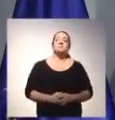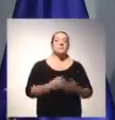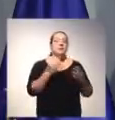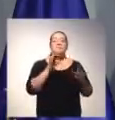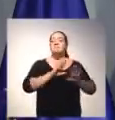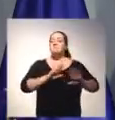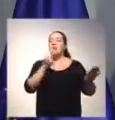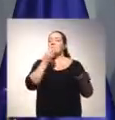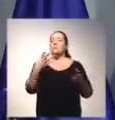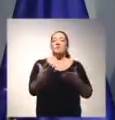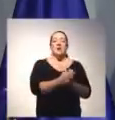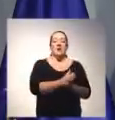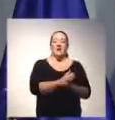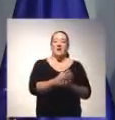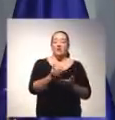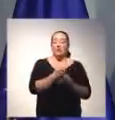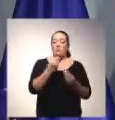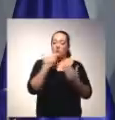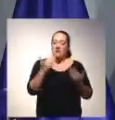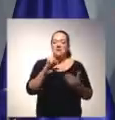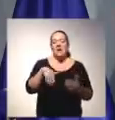Pues nada, muchas gracias a todos y buenas tardes hasta mañana.